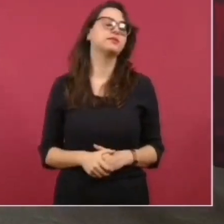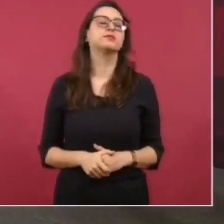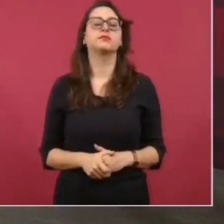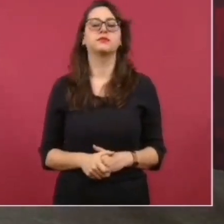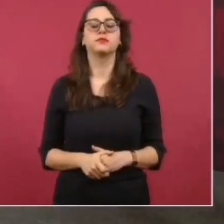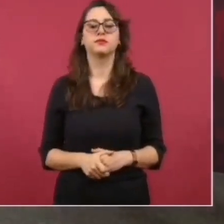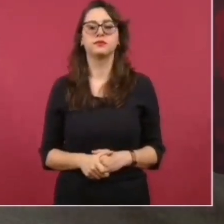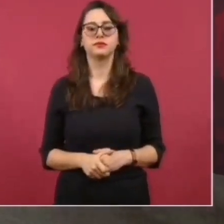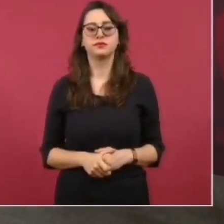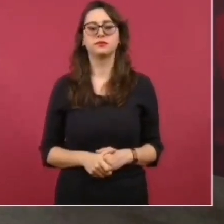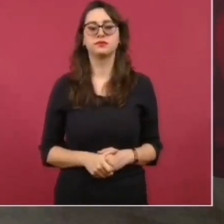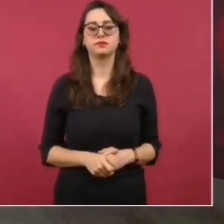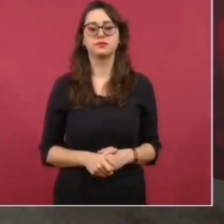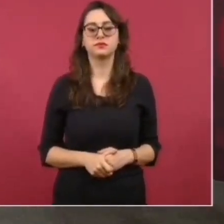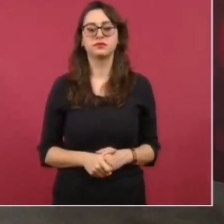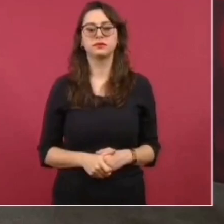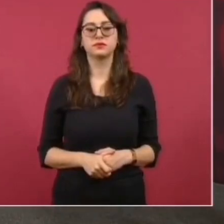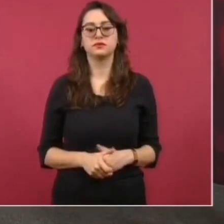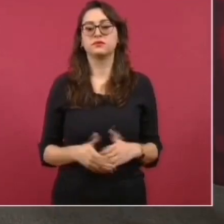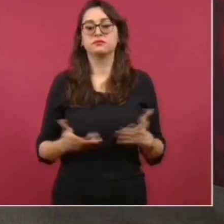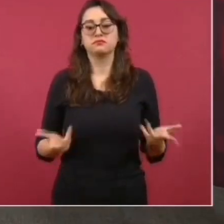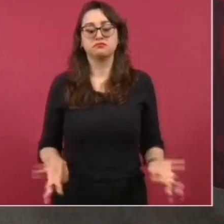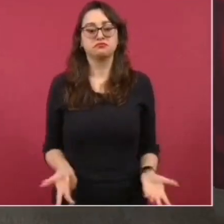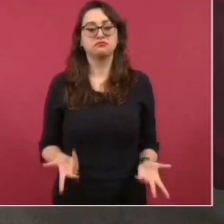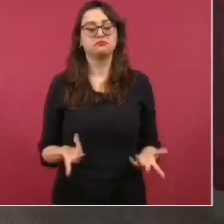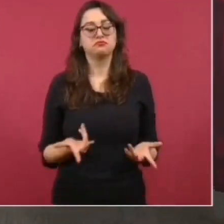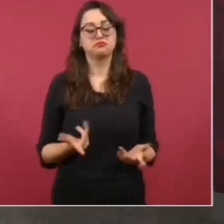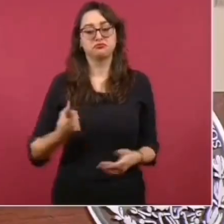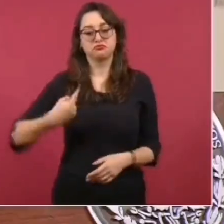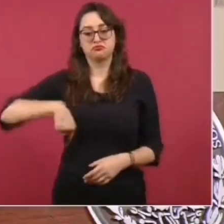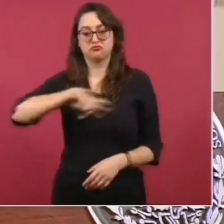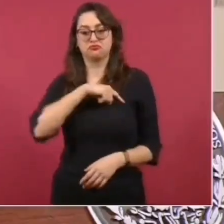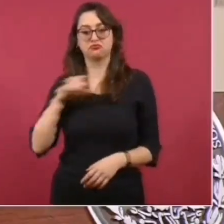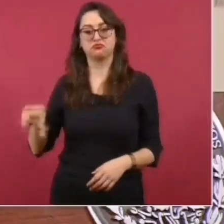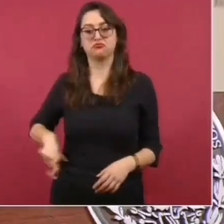¿cuál es nuestra relación con las iglesias? Muy buena,